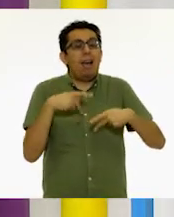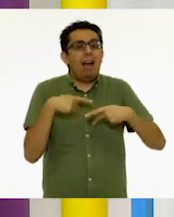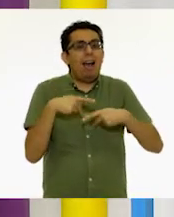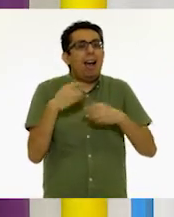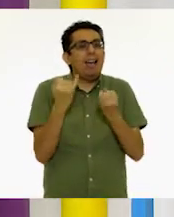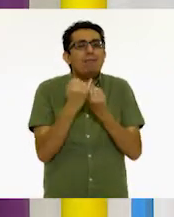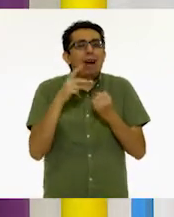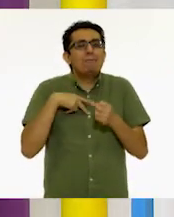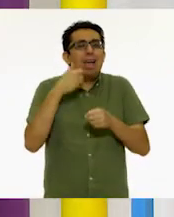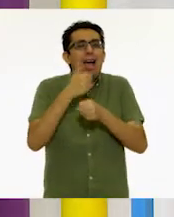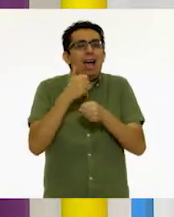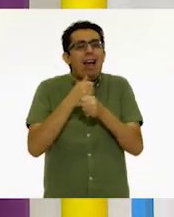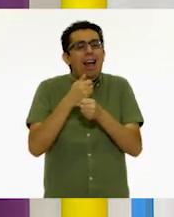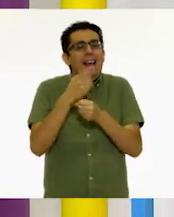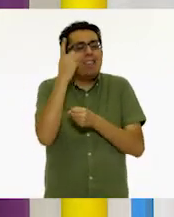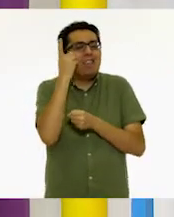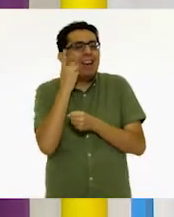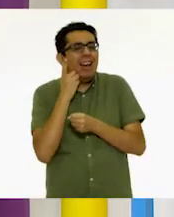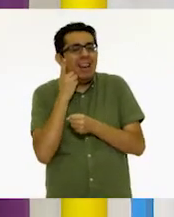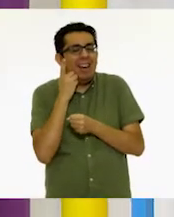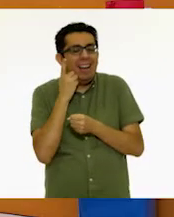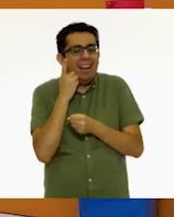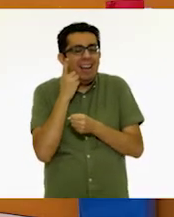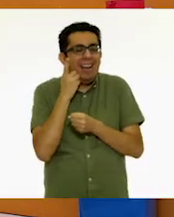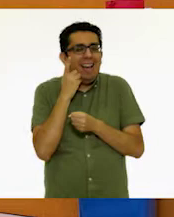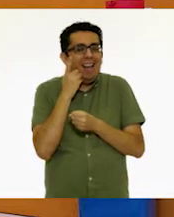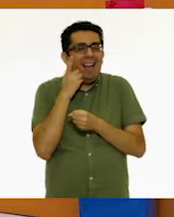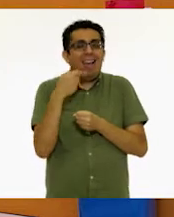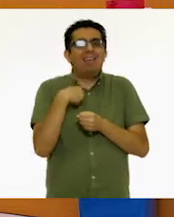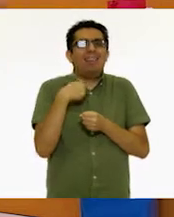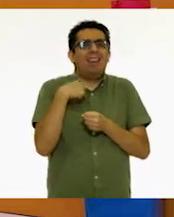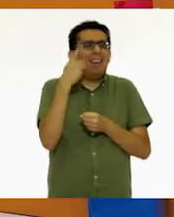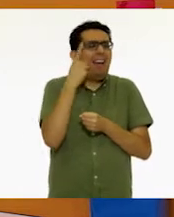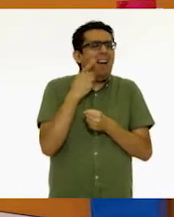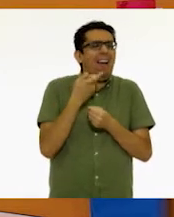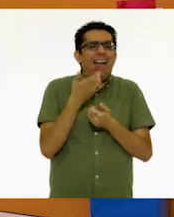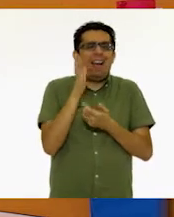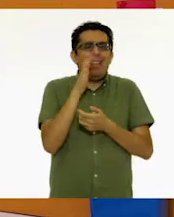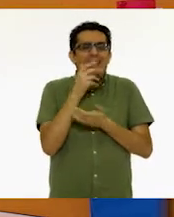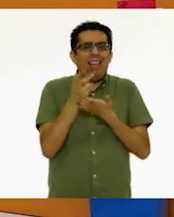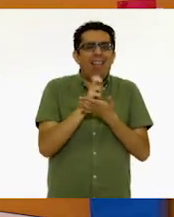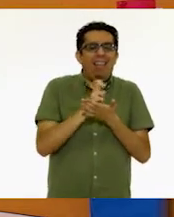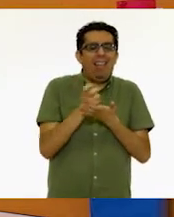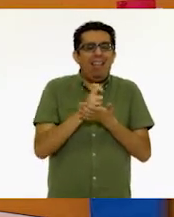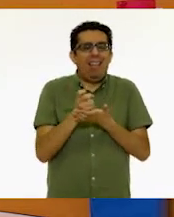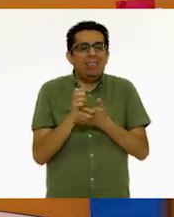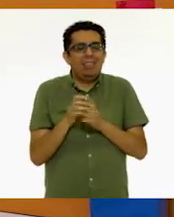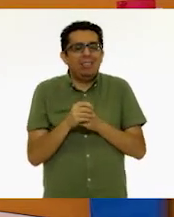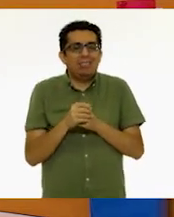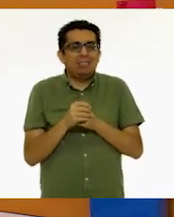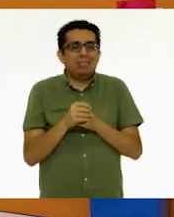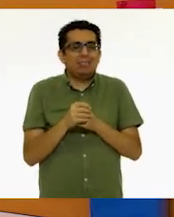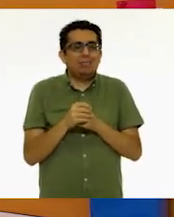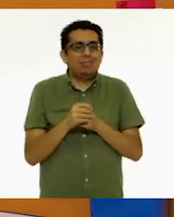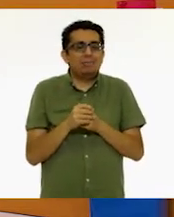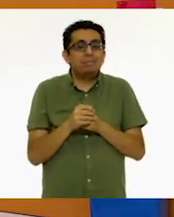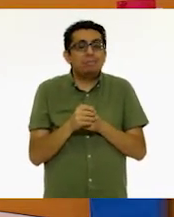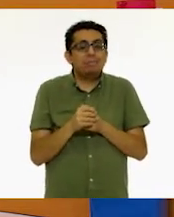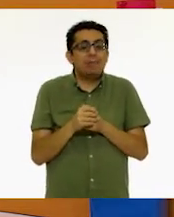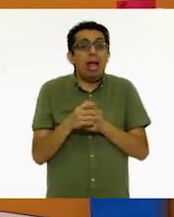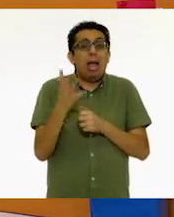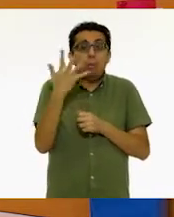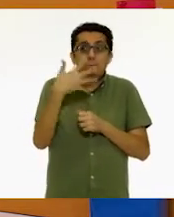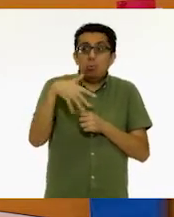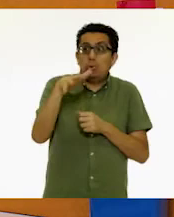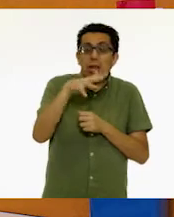Uy. Y que no te dejan dormir a ti, ¿verdad? Cierto. Híjole. Bueno, oye, entonces vamos a buscar en